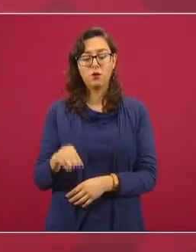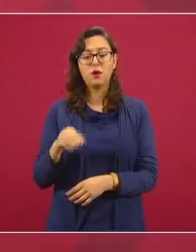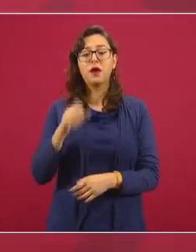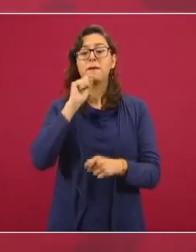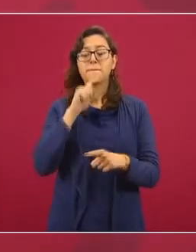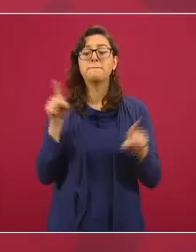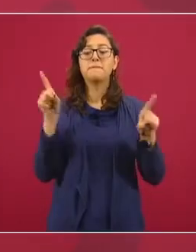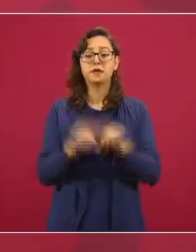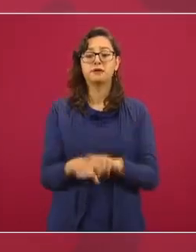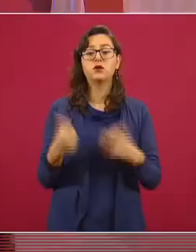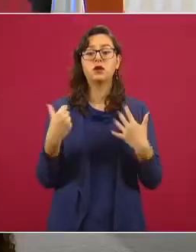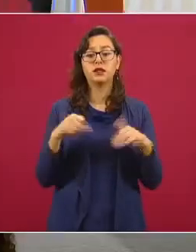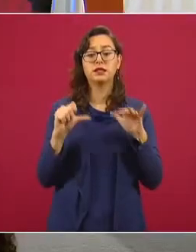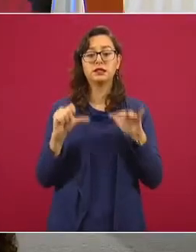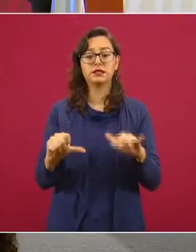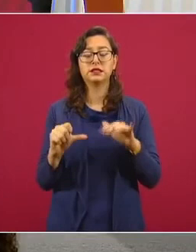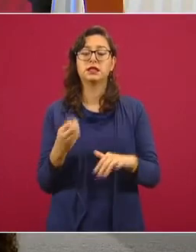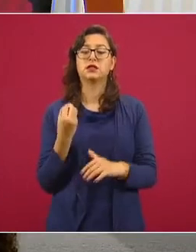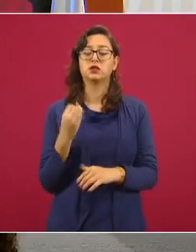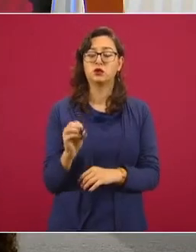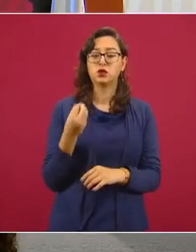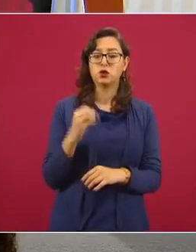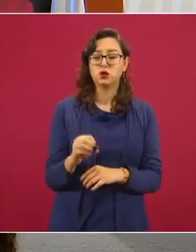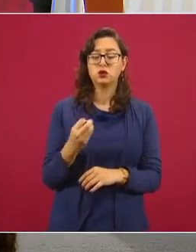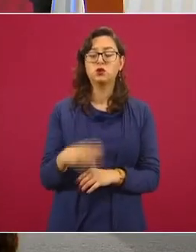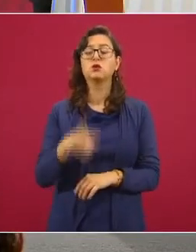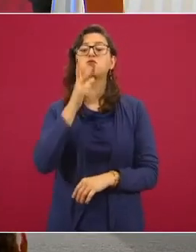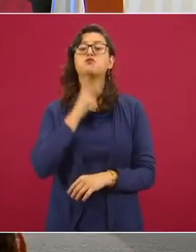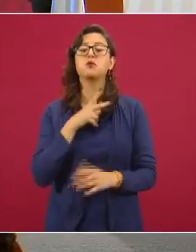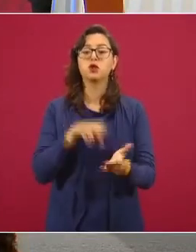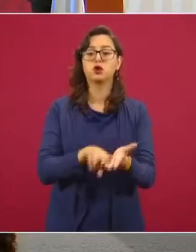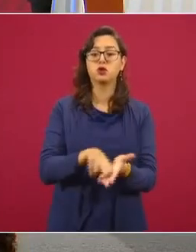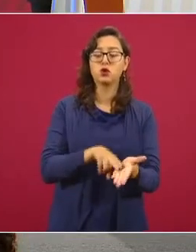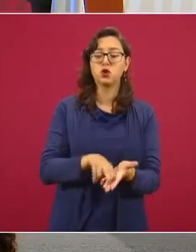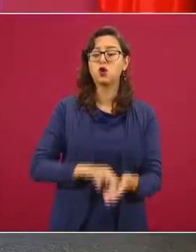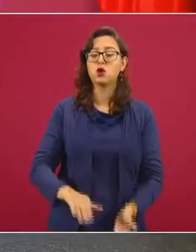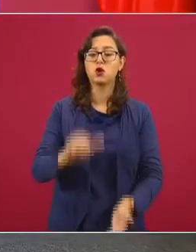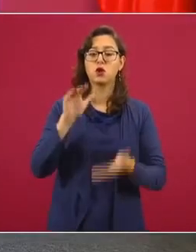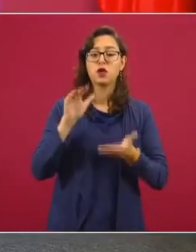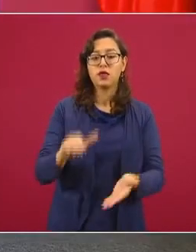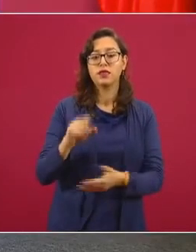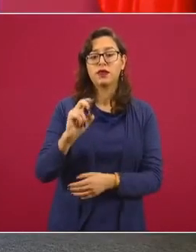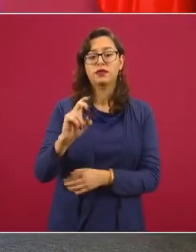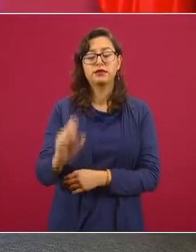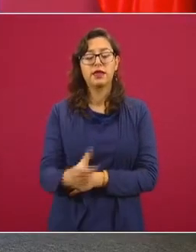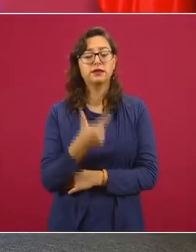al 16 de octubre, el barril de la mezcla mexicana,